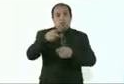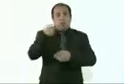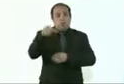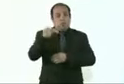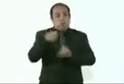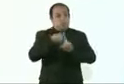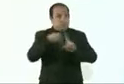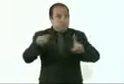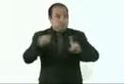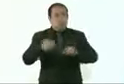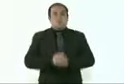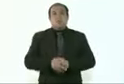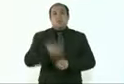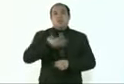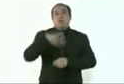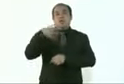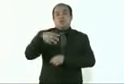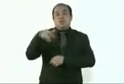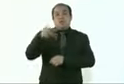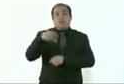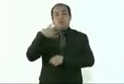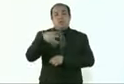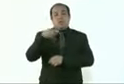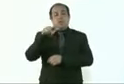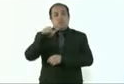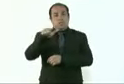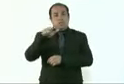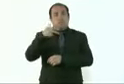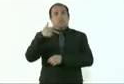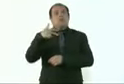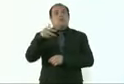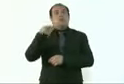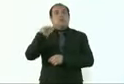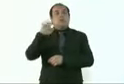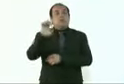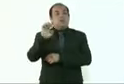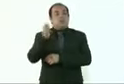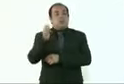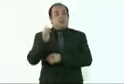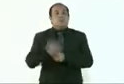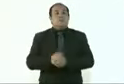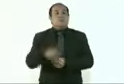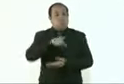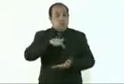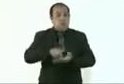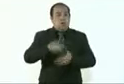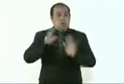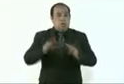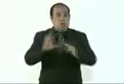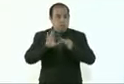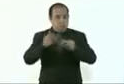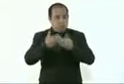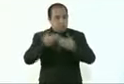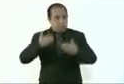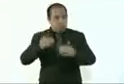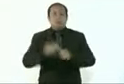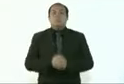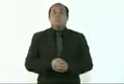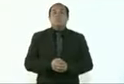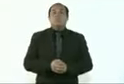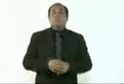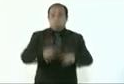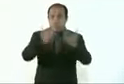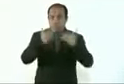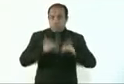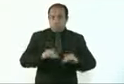Estos serán el 13, 14, 17 y 18 de enero en las sedes que hemos comentado. Siguiente, por favor. Y